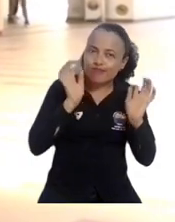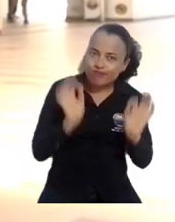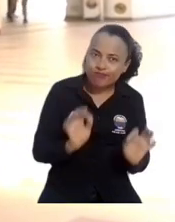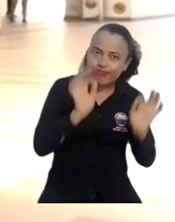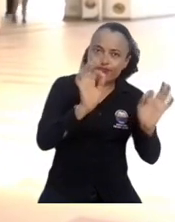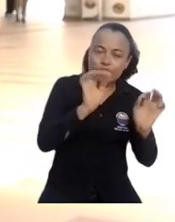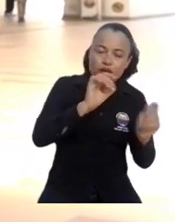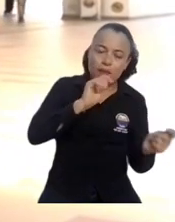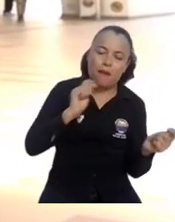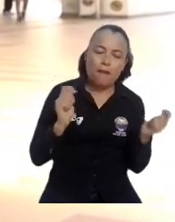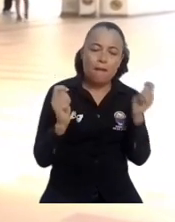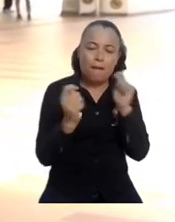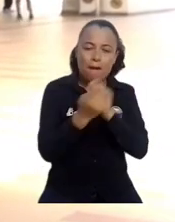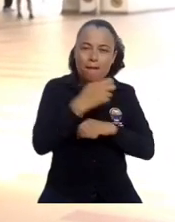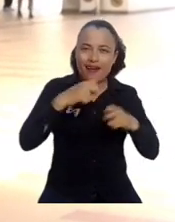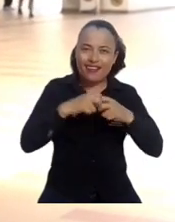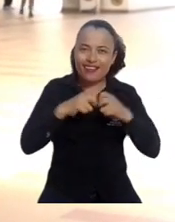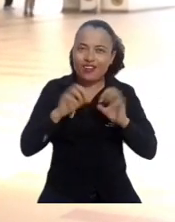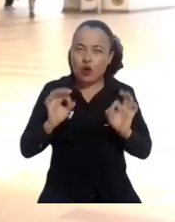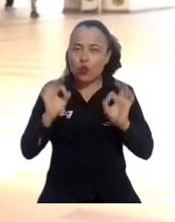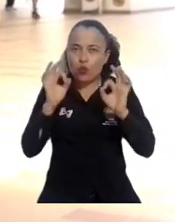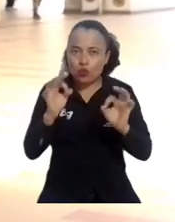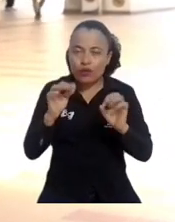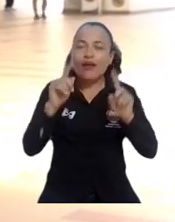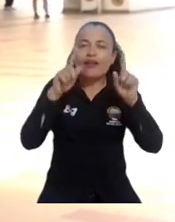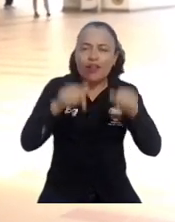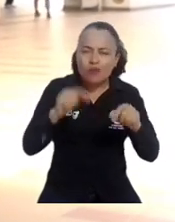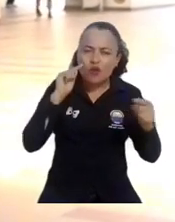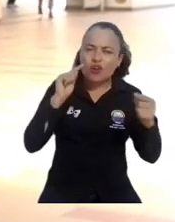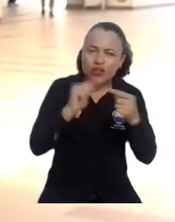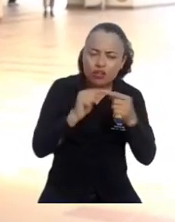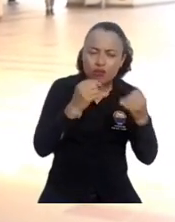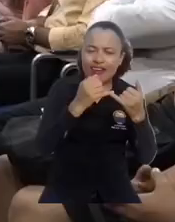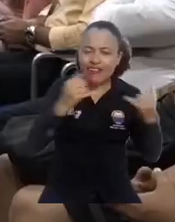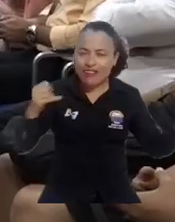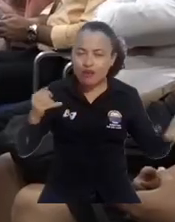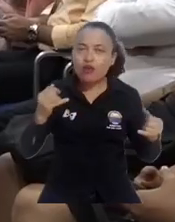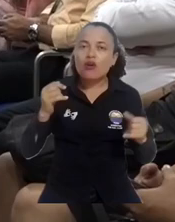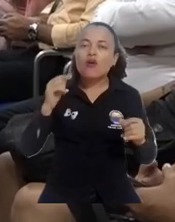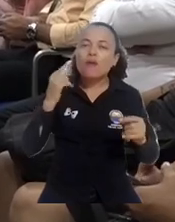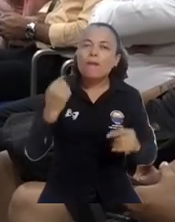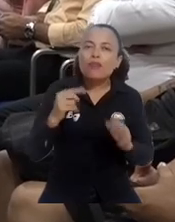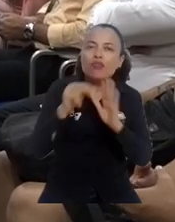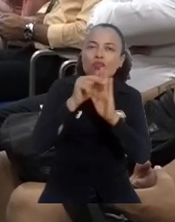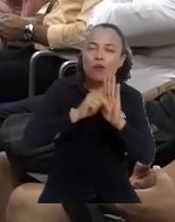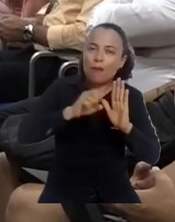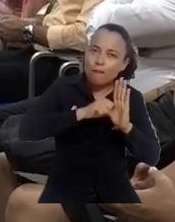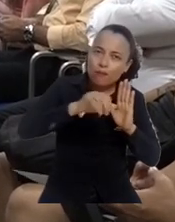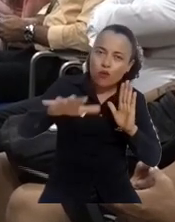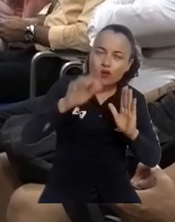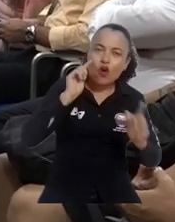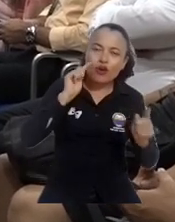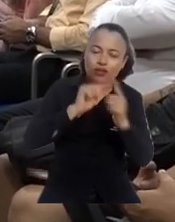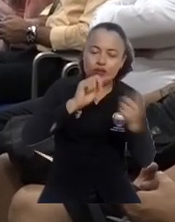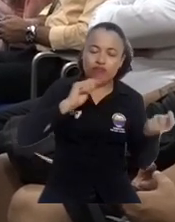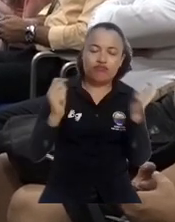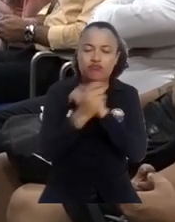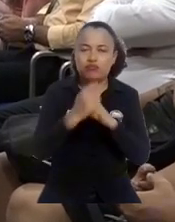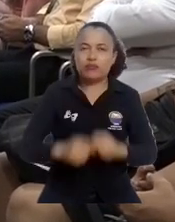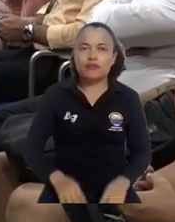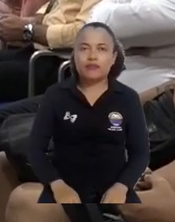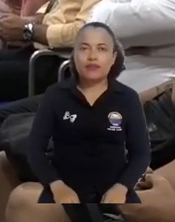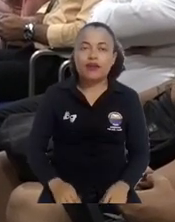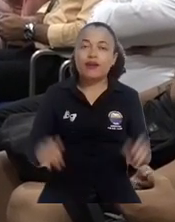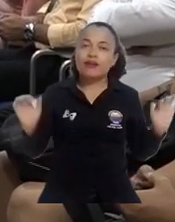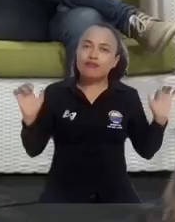de trabajar en lineamientos para sacar política pública para la transición. Durante el evento se realizó el panel Acciones Concretas